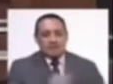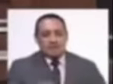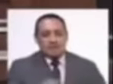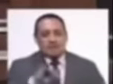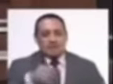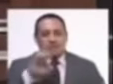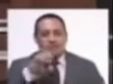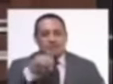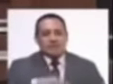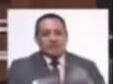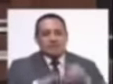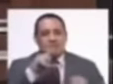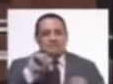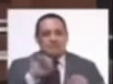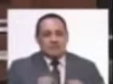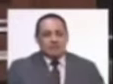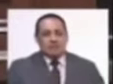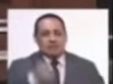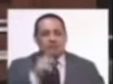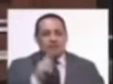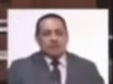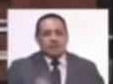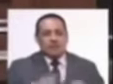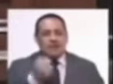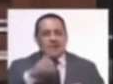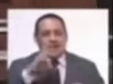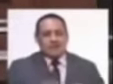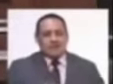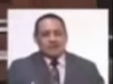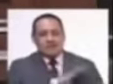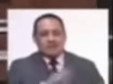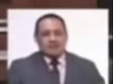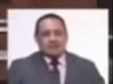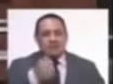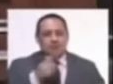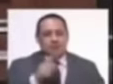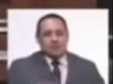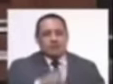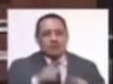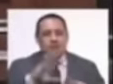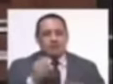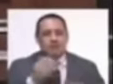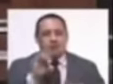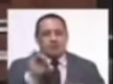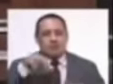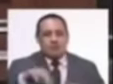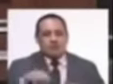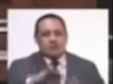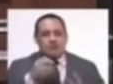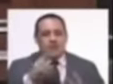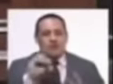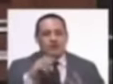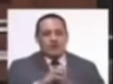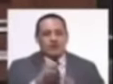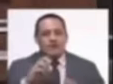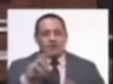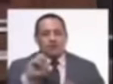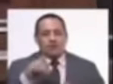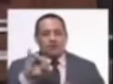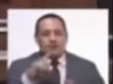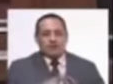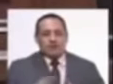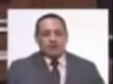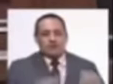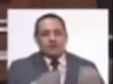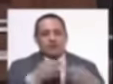lo integraban Jorge Luis Salas, vocal de la Corte Suprema, Luis Arce, fiscal supremo del Ministerio Público, Jovián Sangines y Jorge Rodríguez, designados